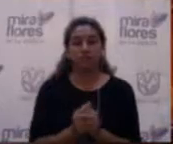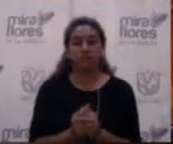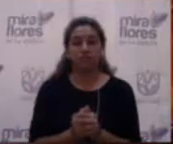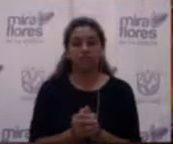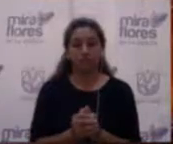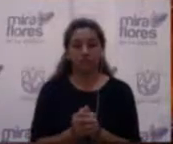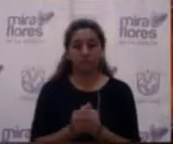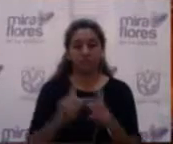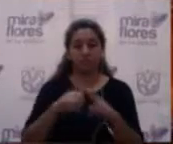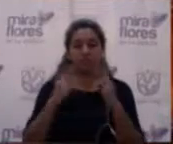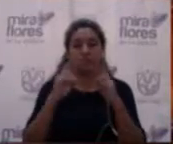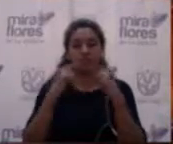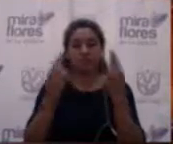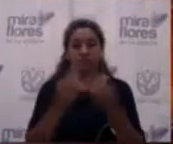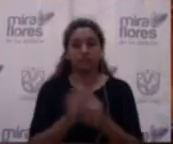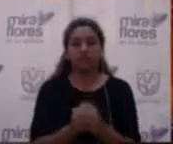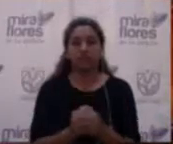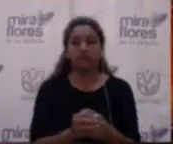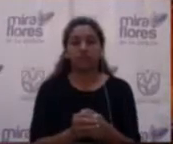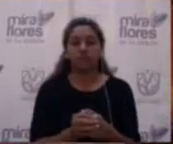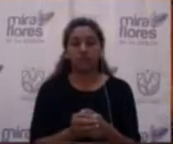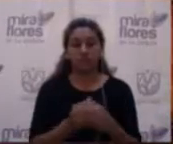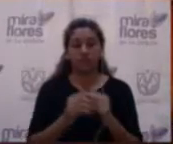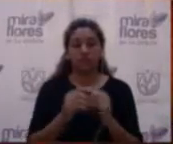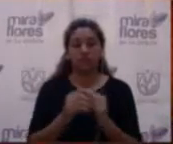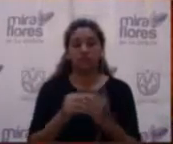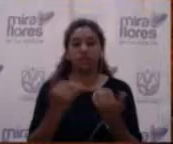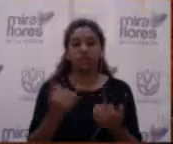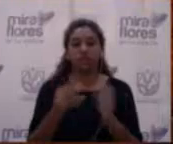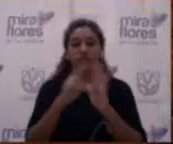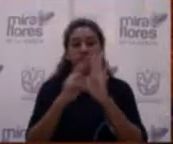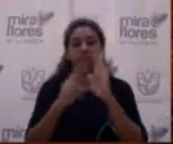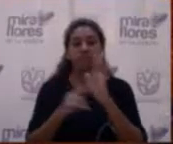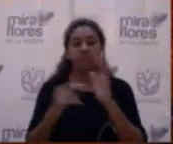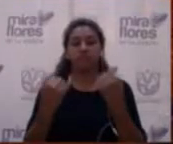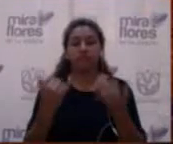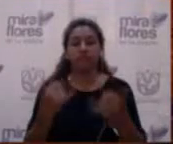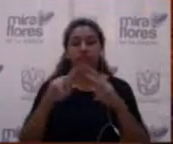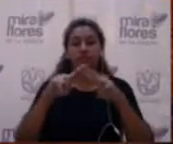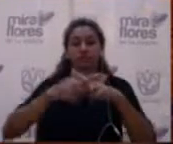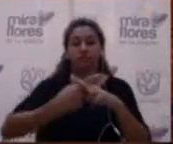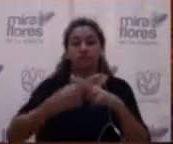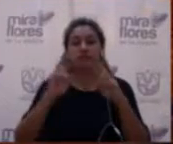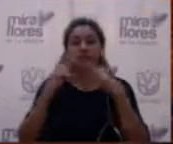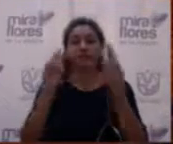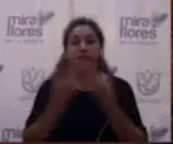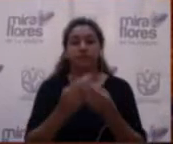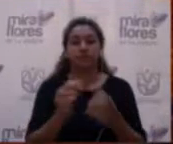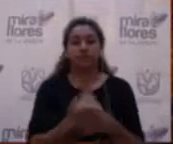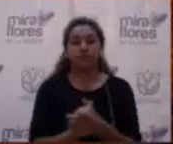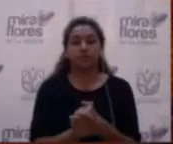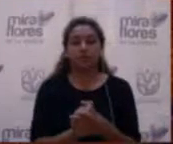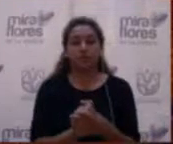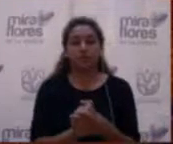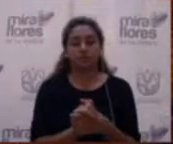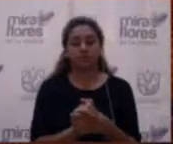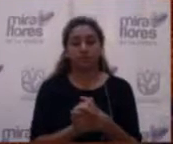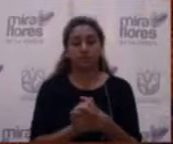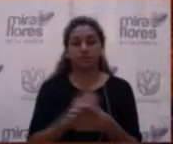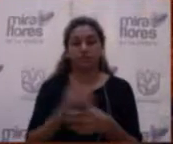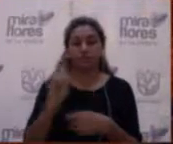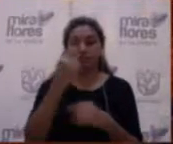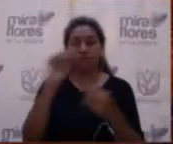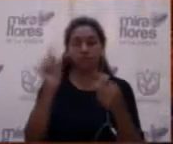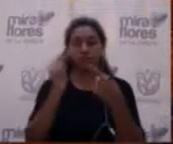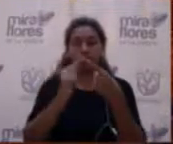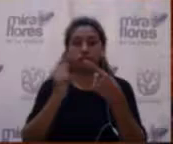Presente. Al quórum, señor alcalde. Con el quórum reglamentario, damos por instalada la sesión y vamos a lo que es el primer punto